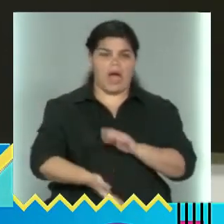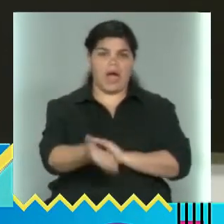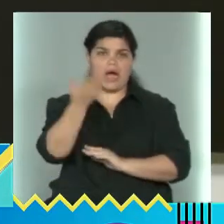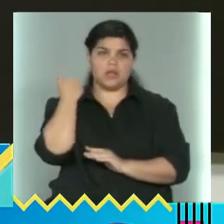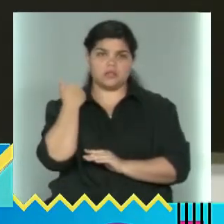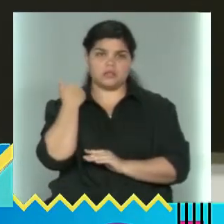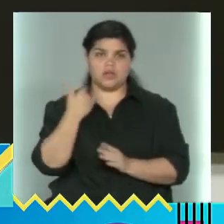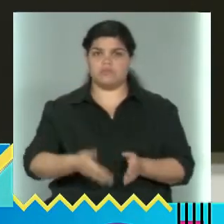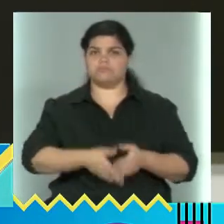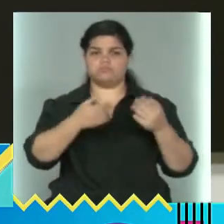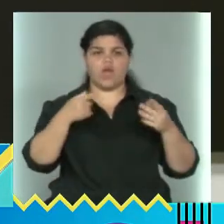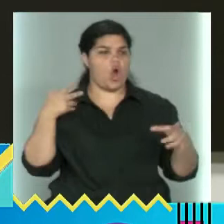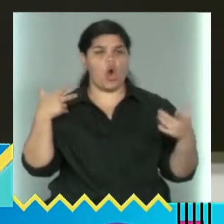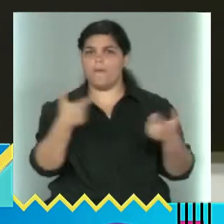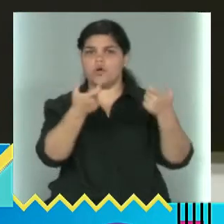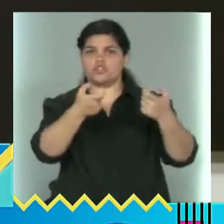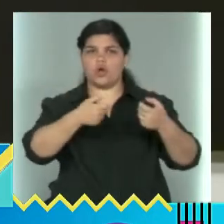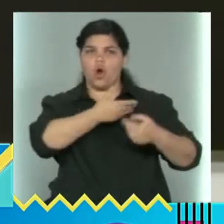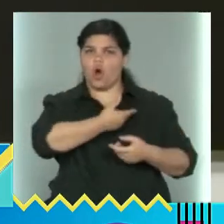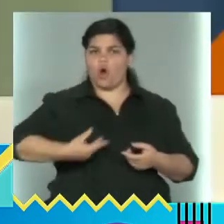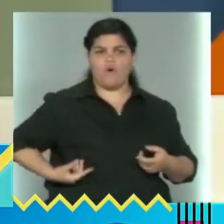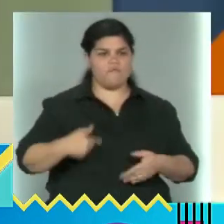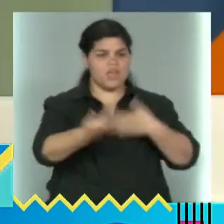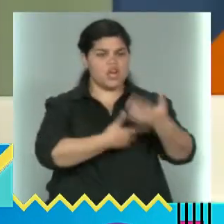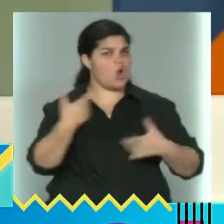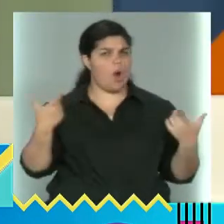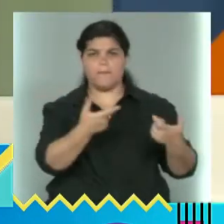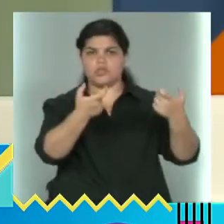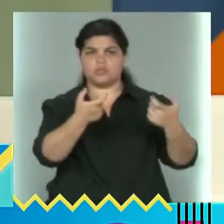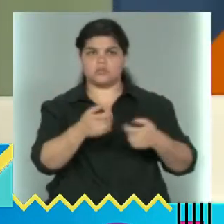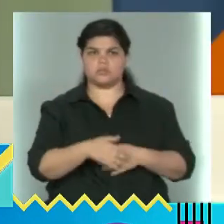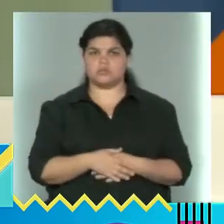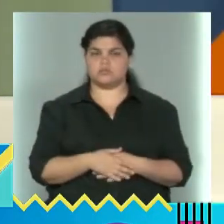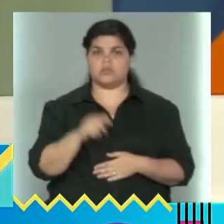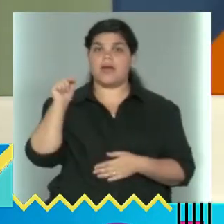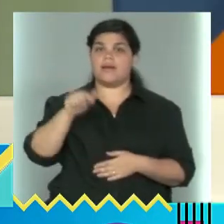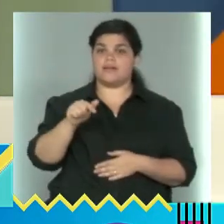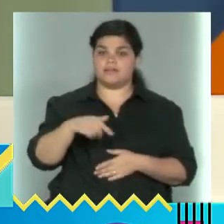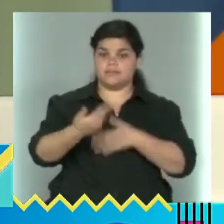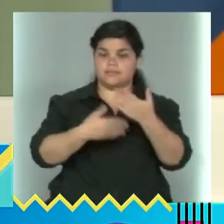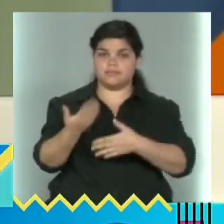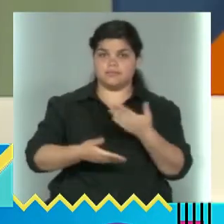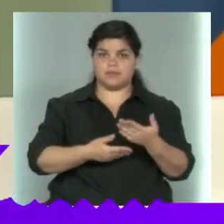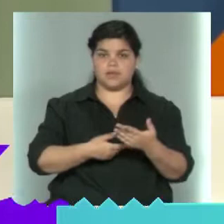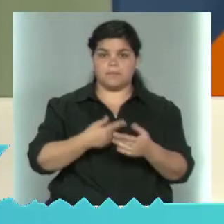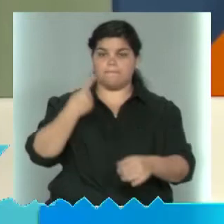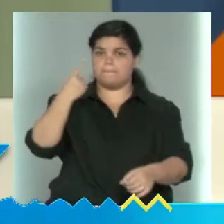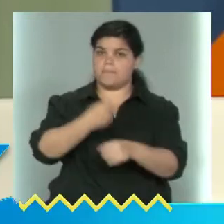en oposición a este gobierno y cómo continúa esa historia. Bueno, los levantamientos comenzaron obviamente de manera pacífica